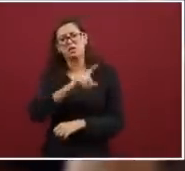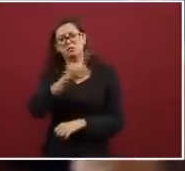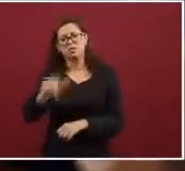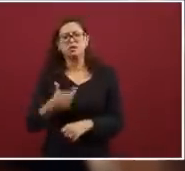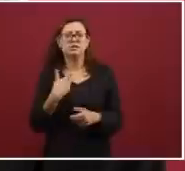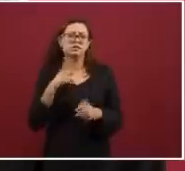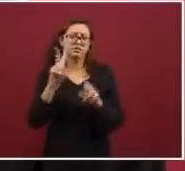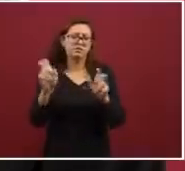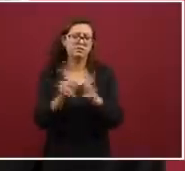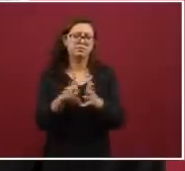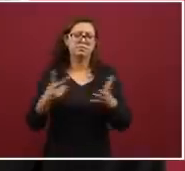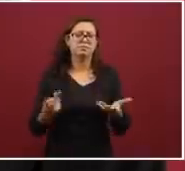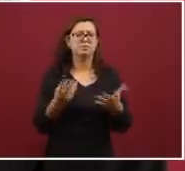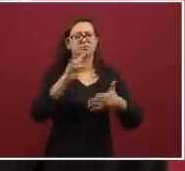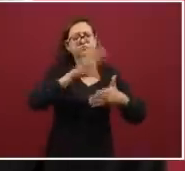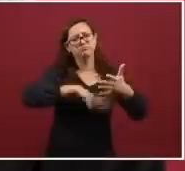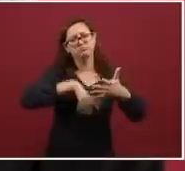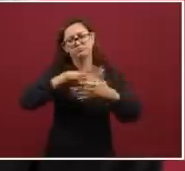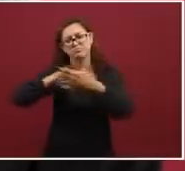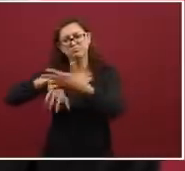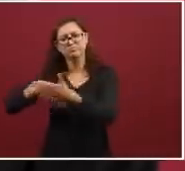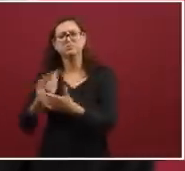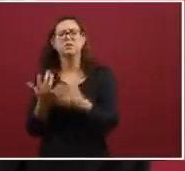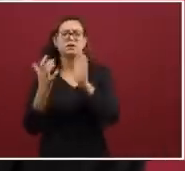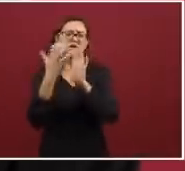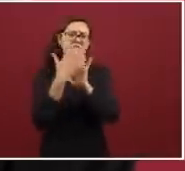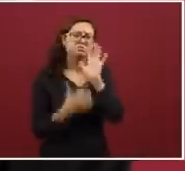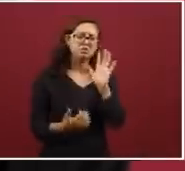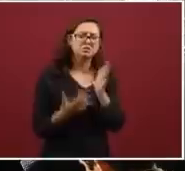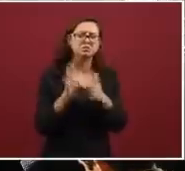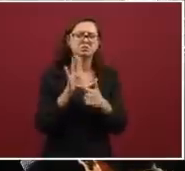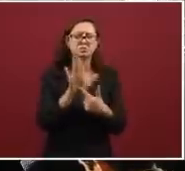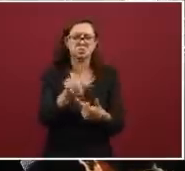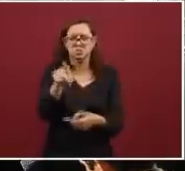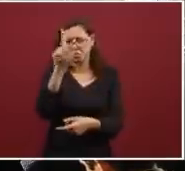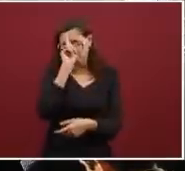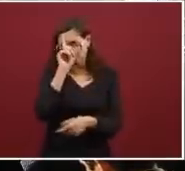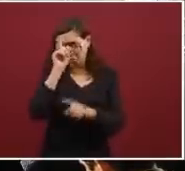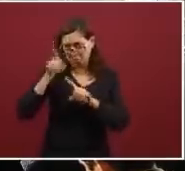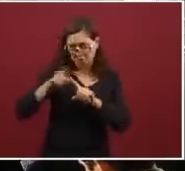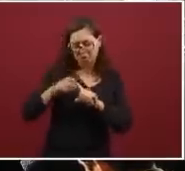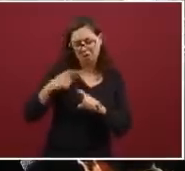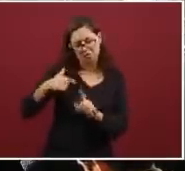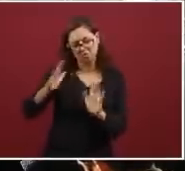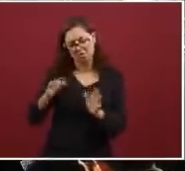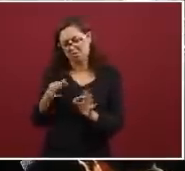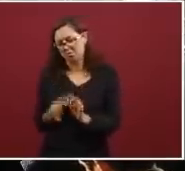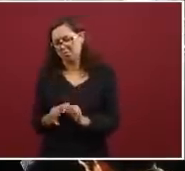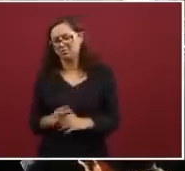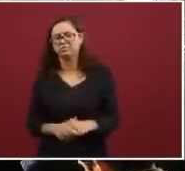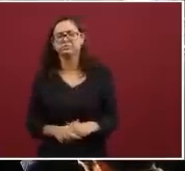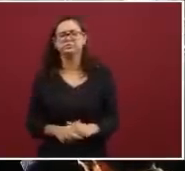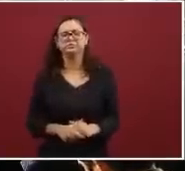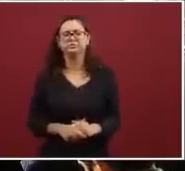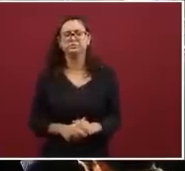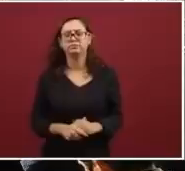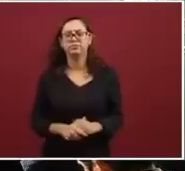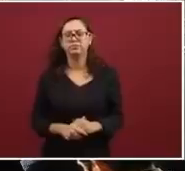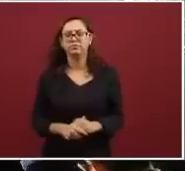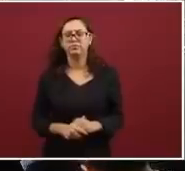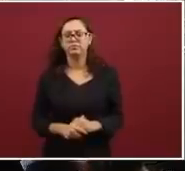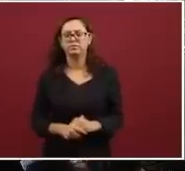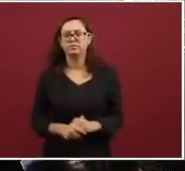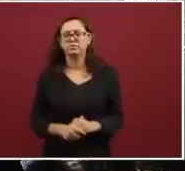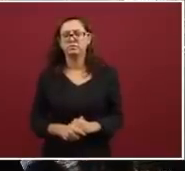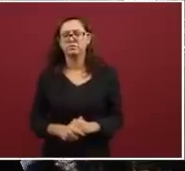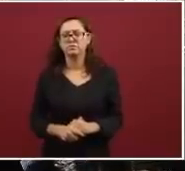el análisis y como usted nos sugirió. Gracias, señor presidente. Muy bien, vamos a seguir